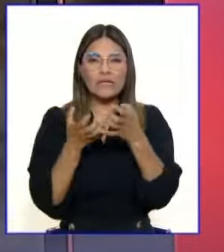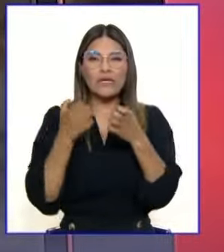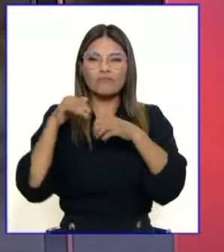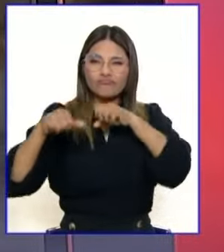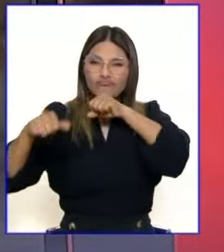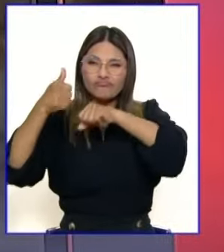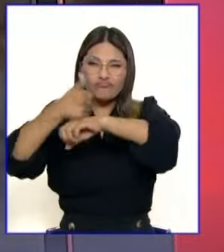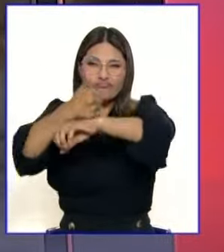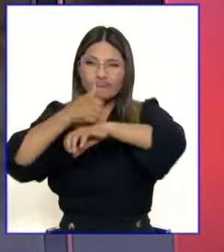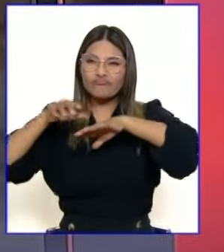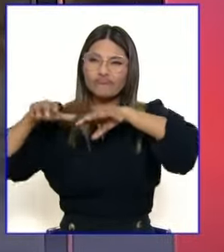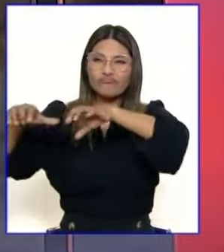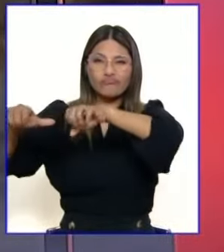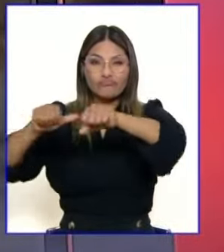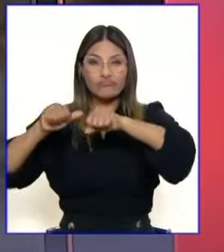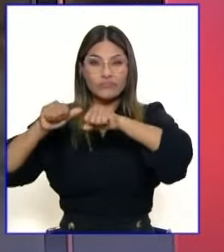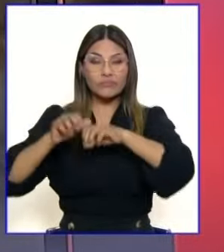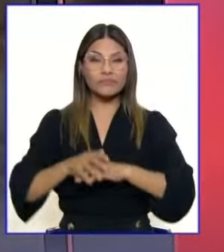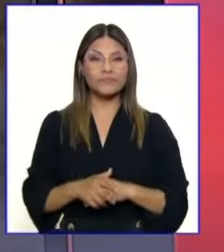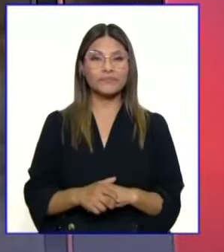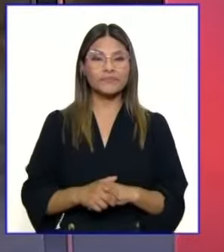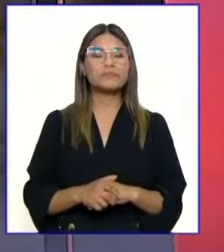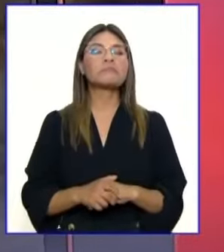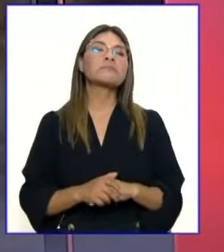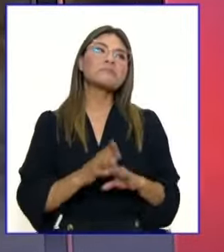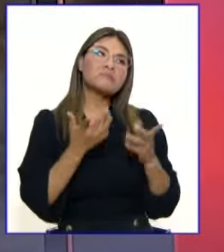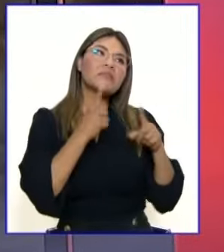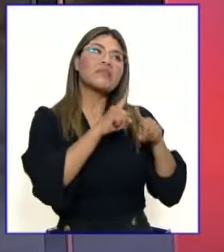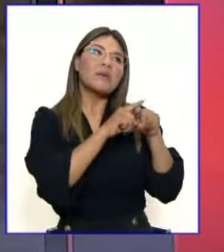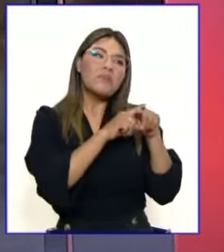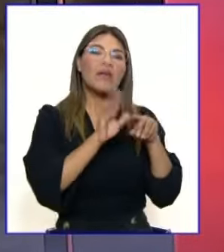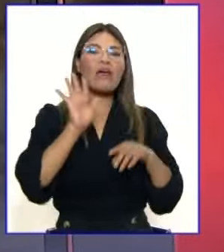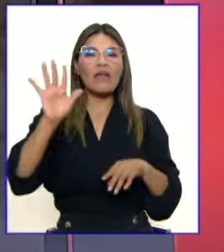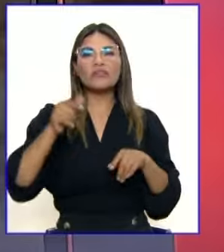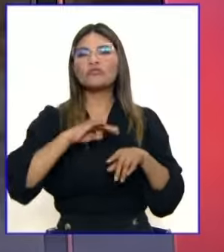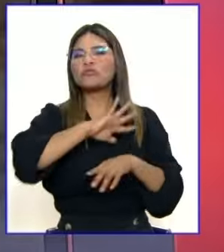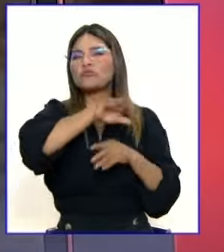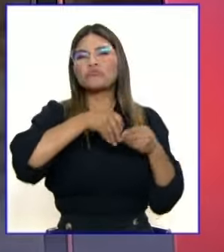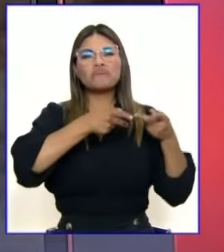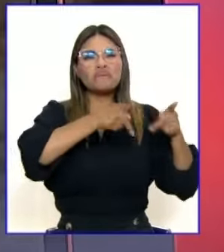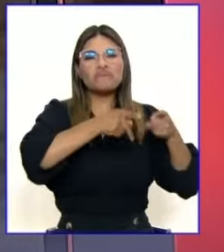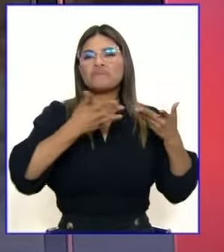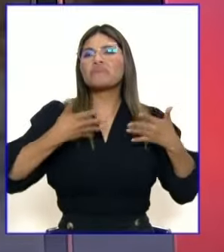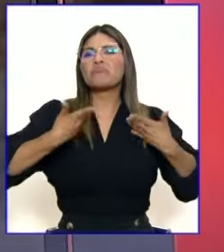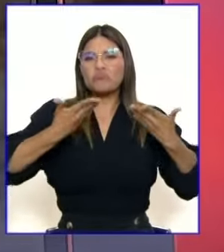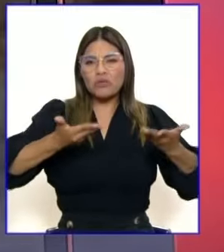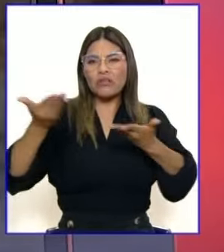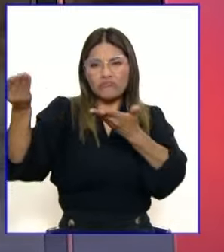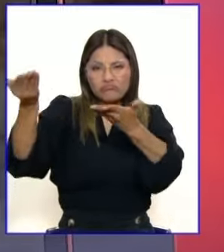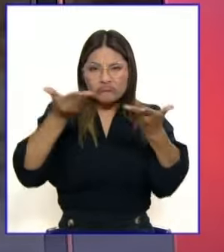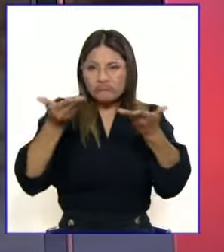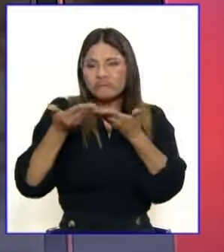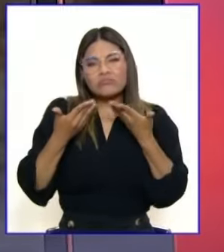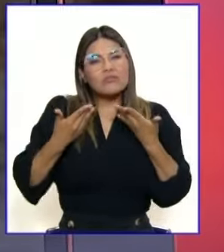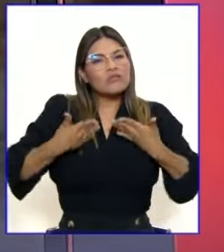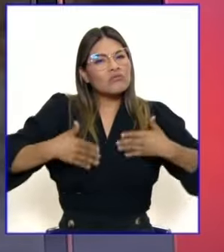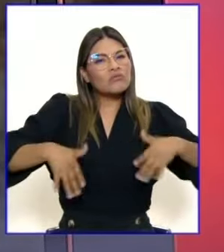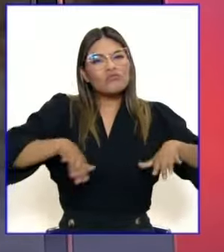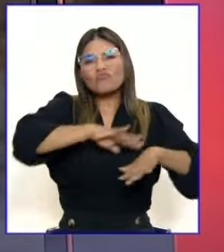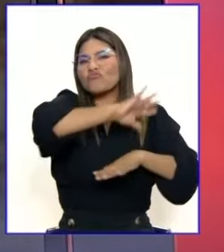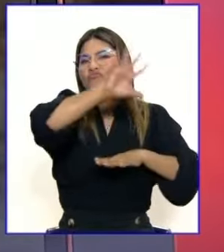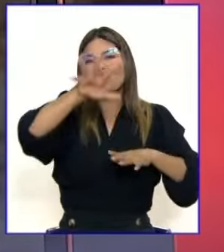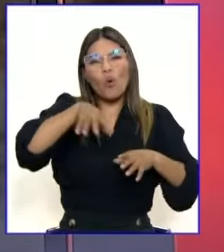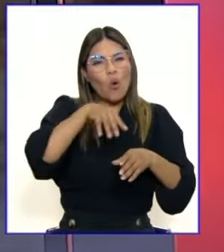Realmente hay espacio para todos los socios constructivos y entes que quieran